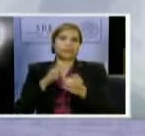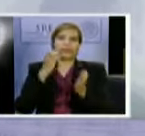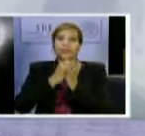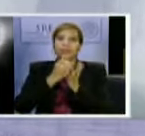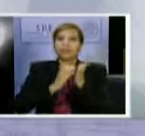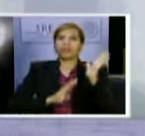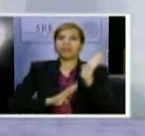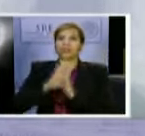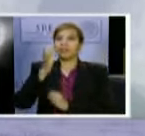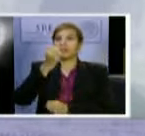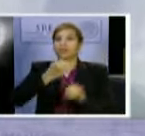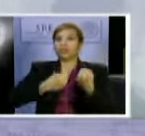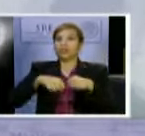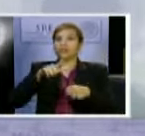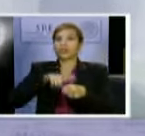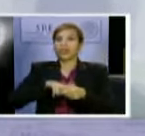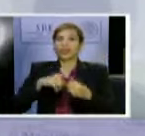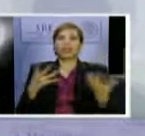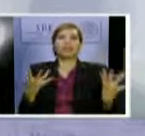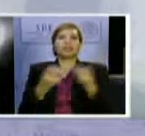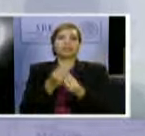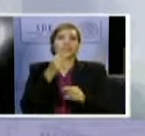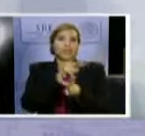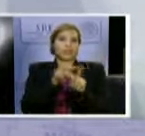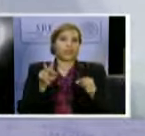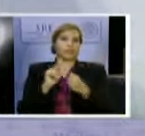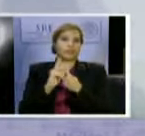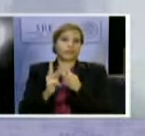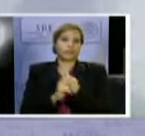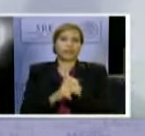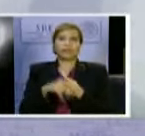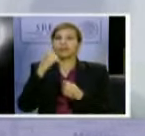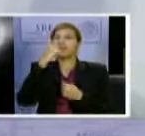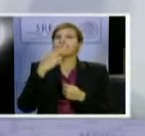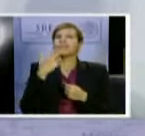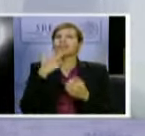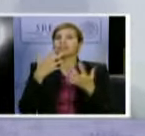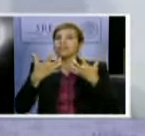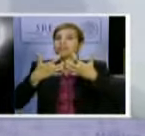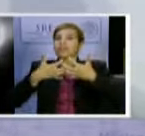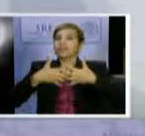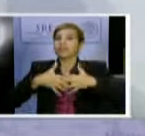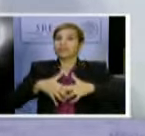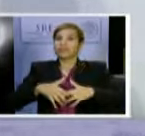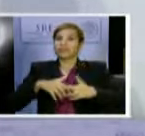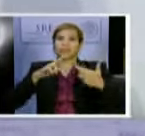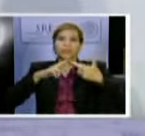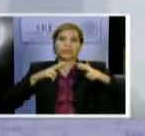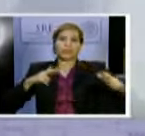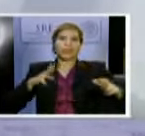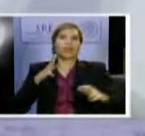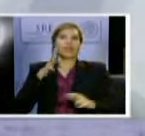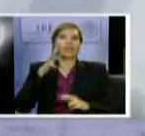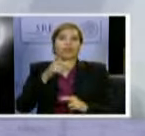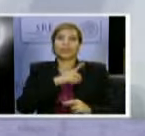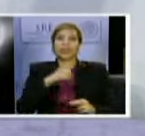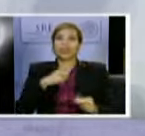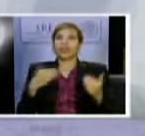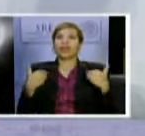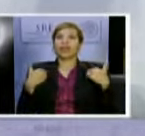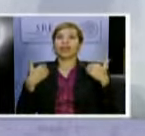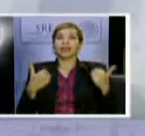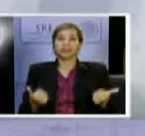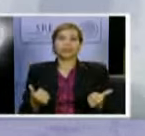y culturalmente ligada a ambos países y será el motor de la relación en el futuro. Esto es algo que tenemos que entender